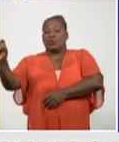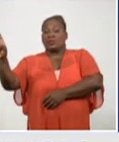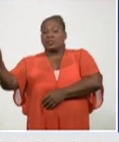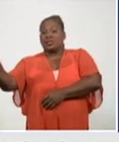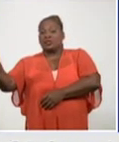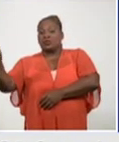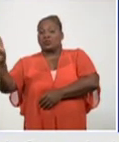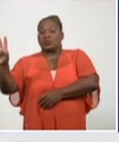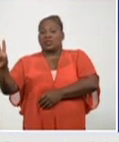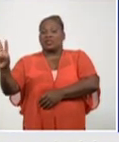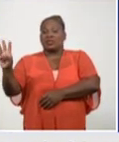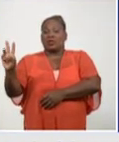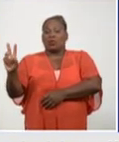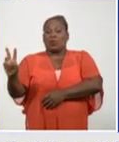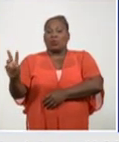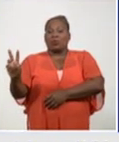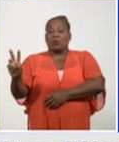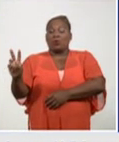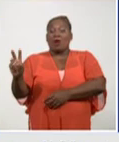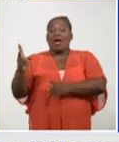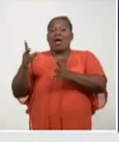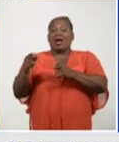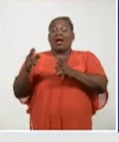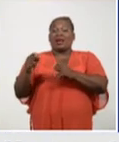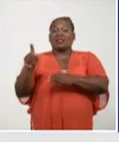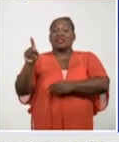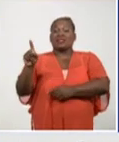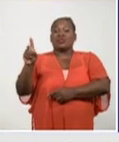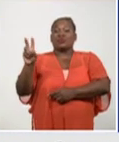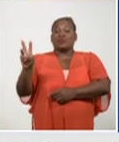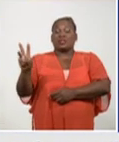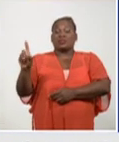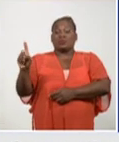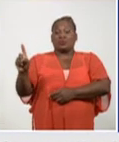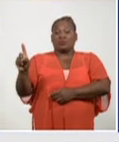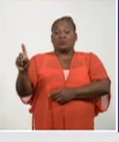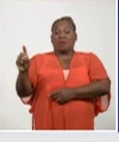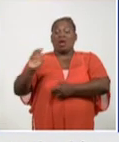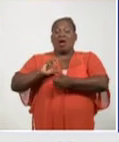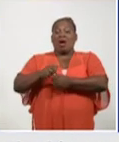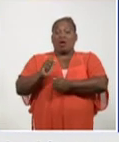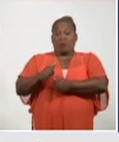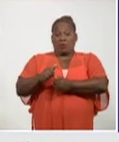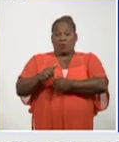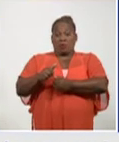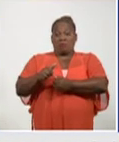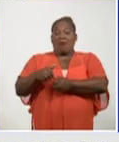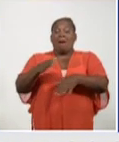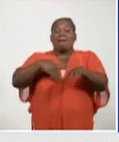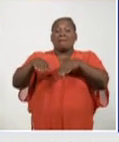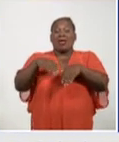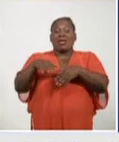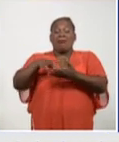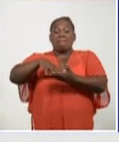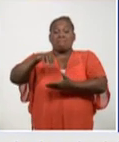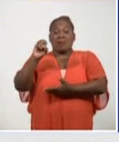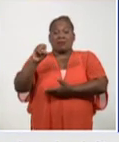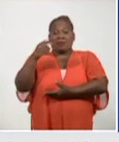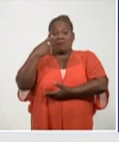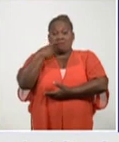Cárdenas 131, Arroyo Naranjo, Playa y Plaza, que lo vamos a ver cuando